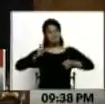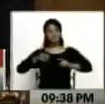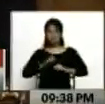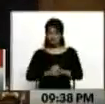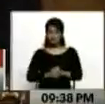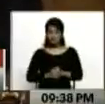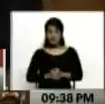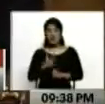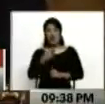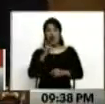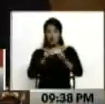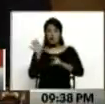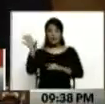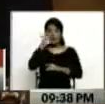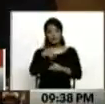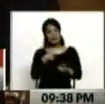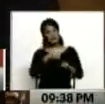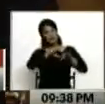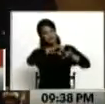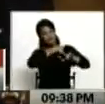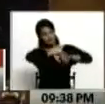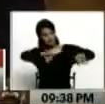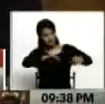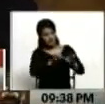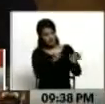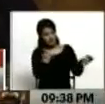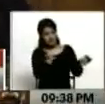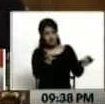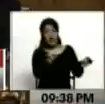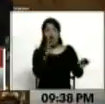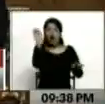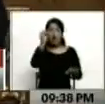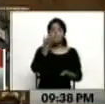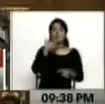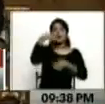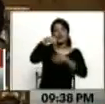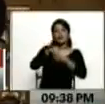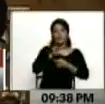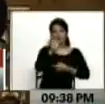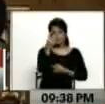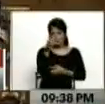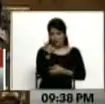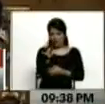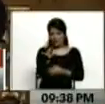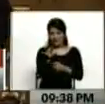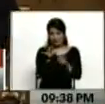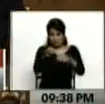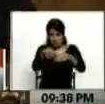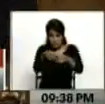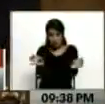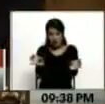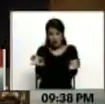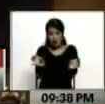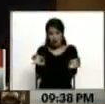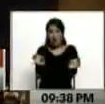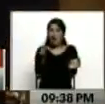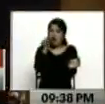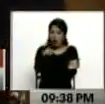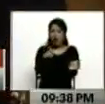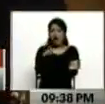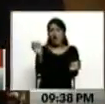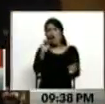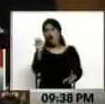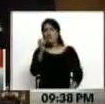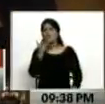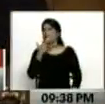y Es sobre la división interna en nuestras naciones y Es sobre la